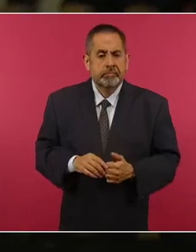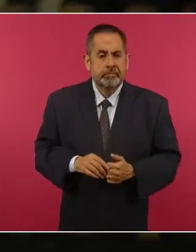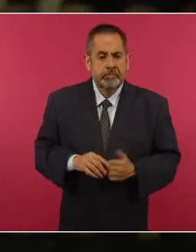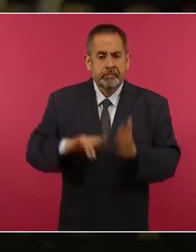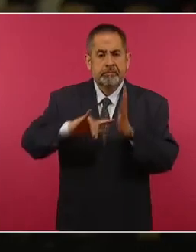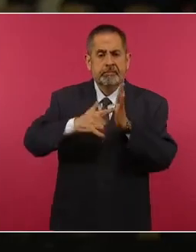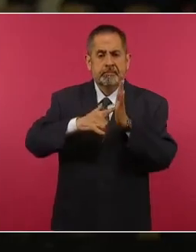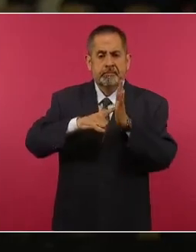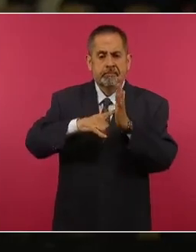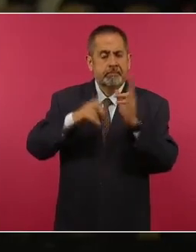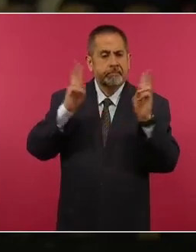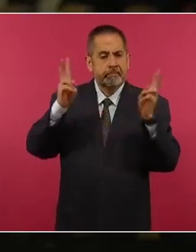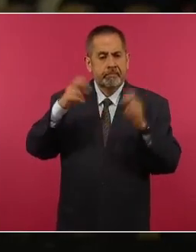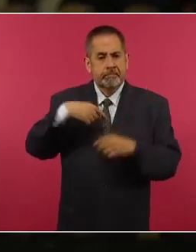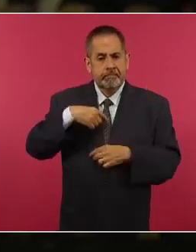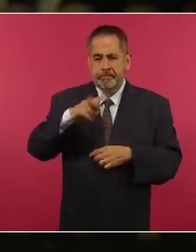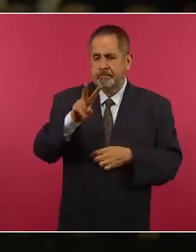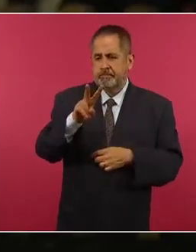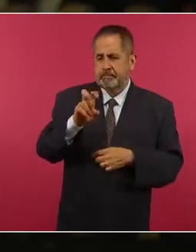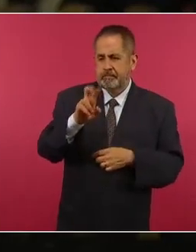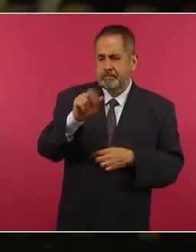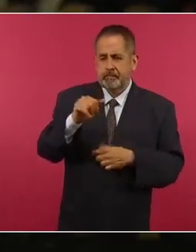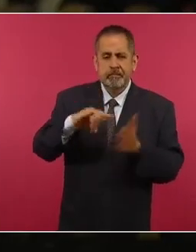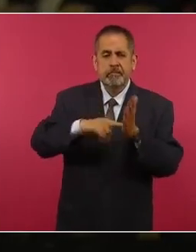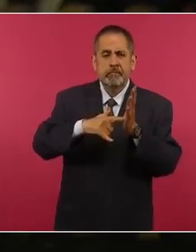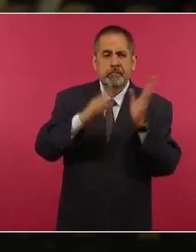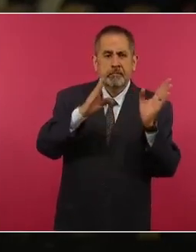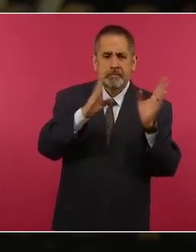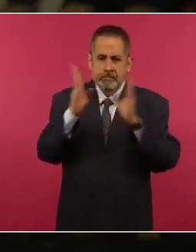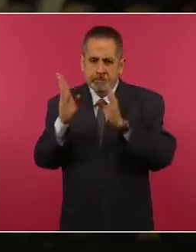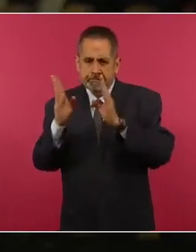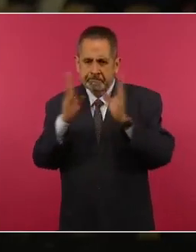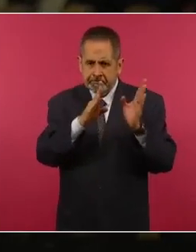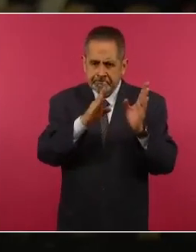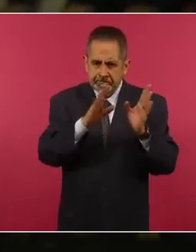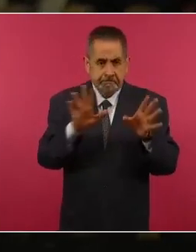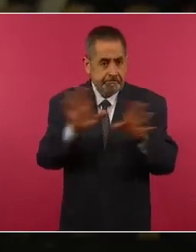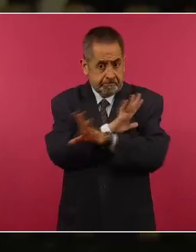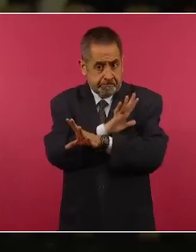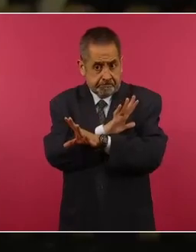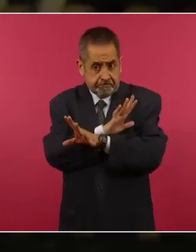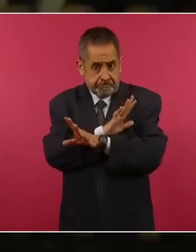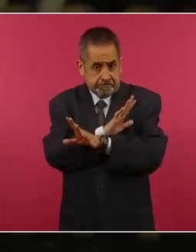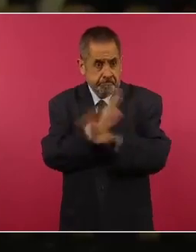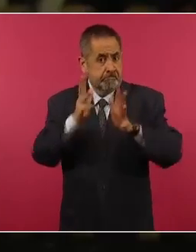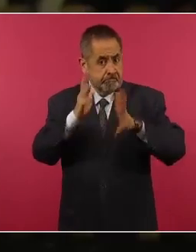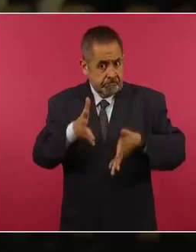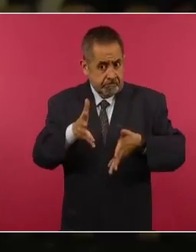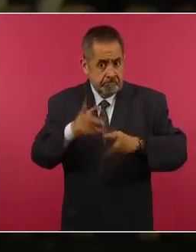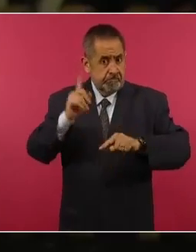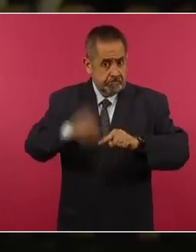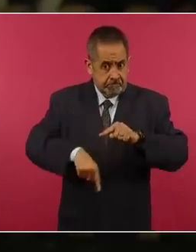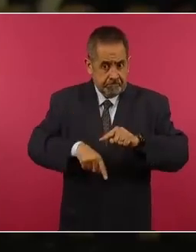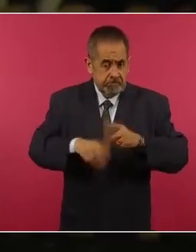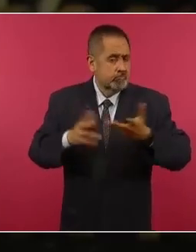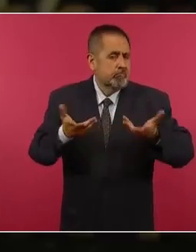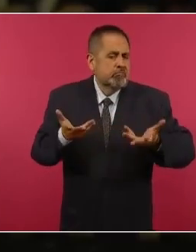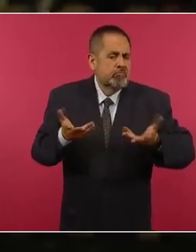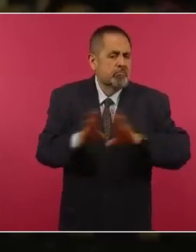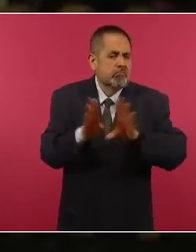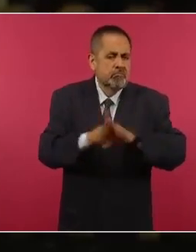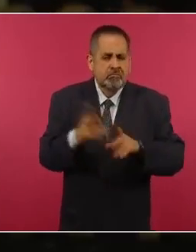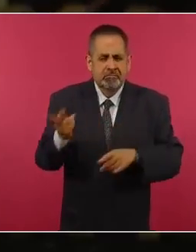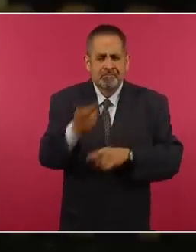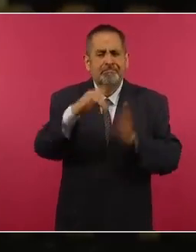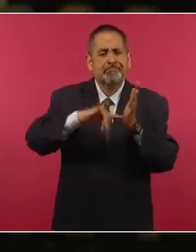horario de verano, sí se va a eliminar por completo o no, y no sé si nos pudiera